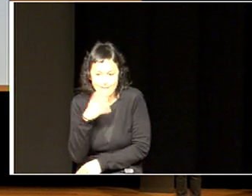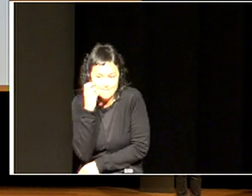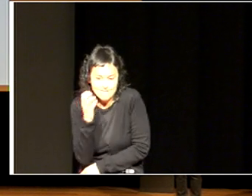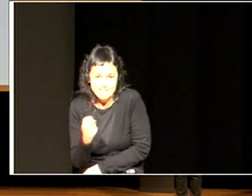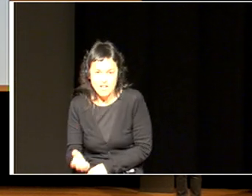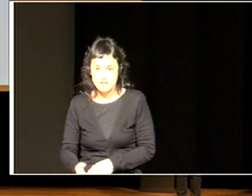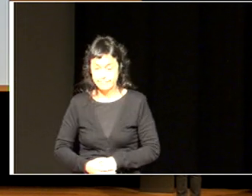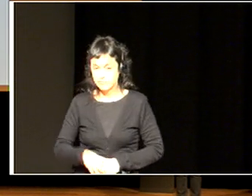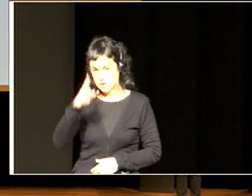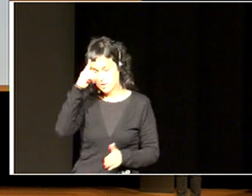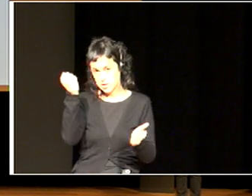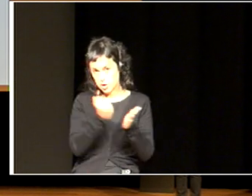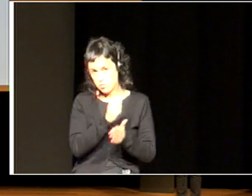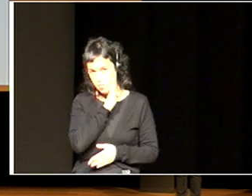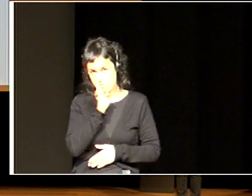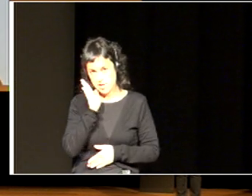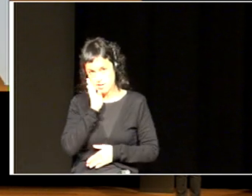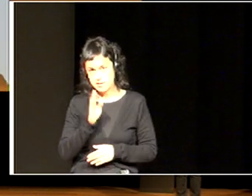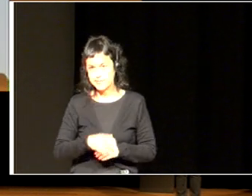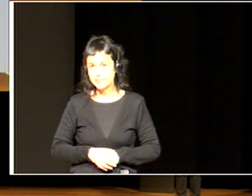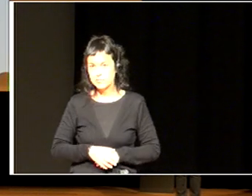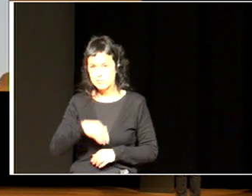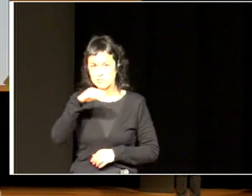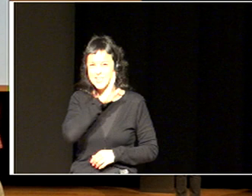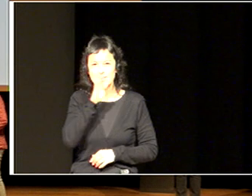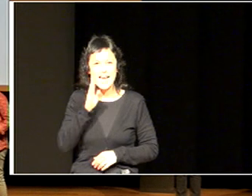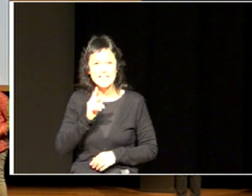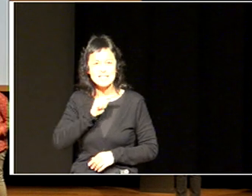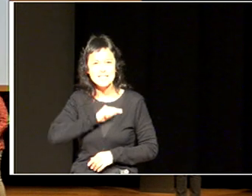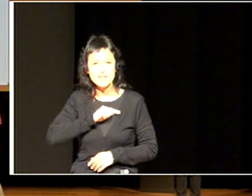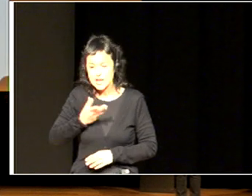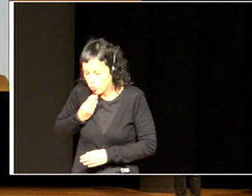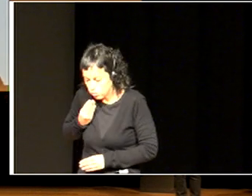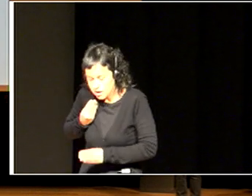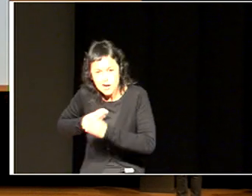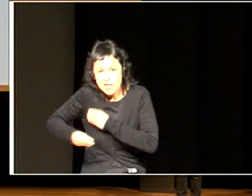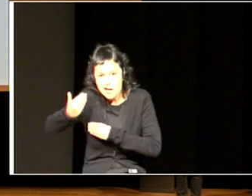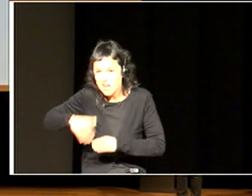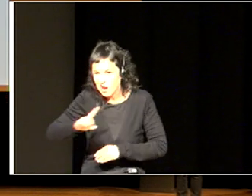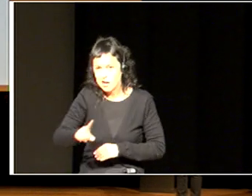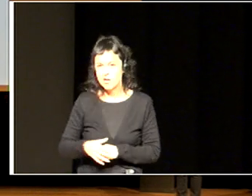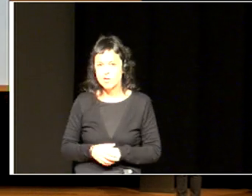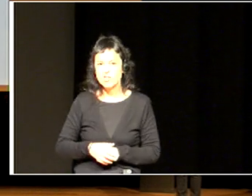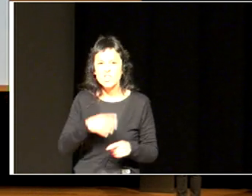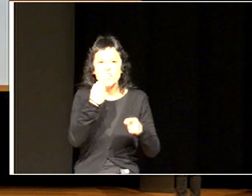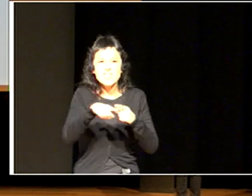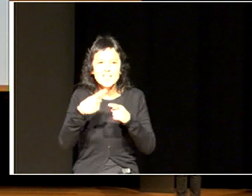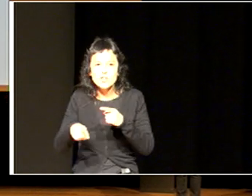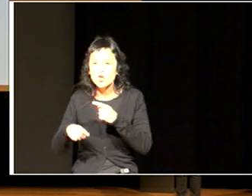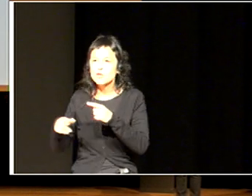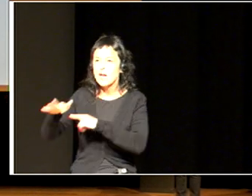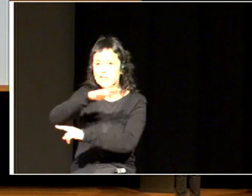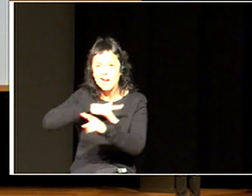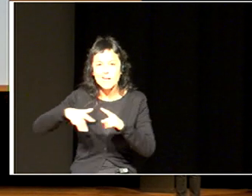el estereotipo lo maternal no es biológico todas las estupideces que hacemos alrededor de lo maternal es